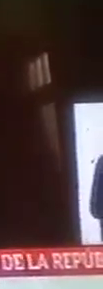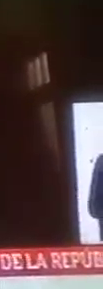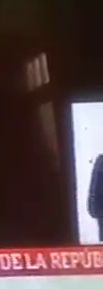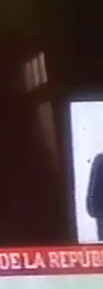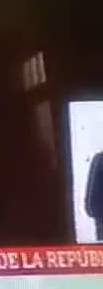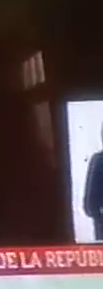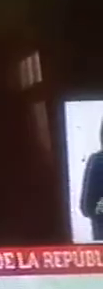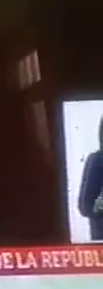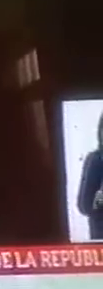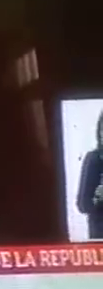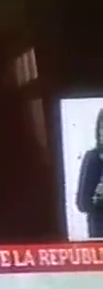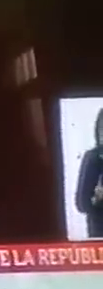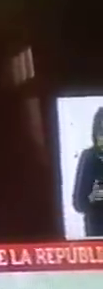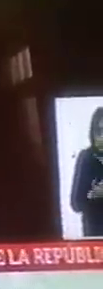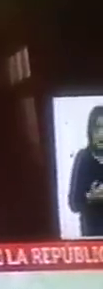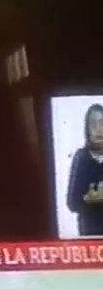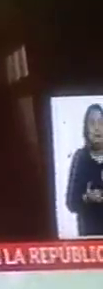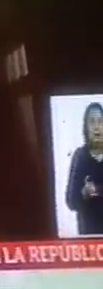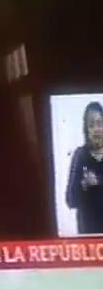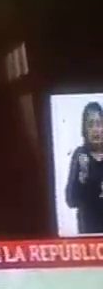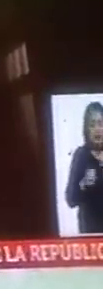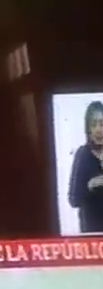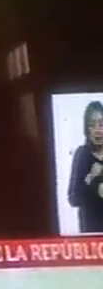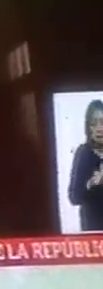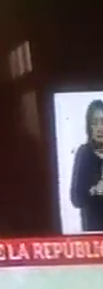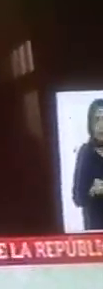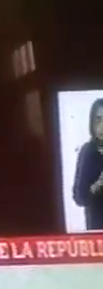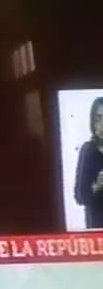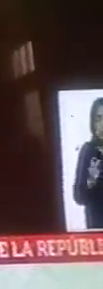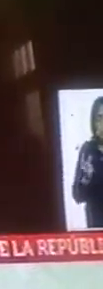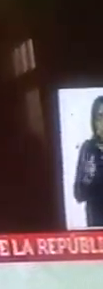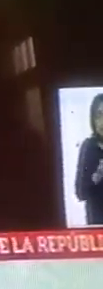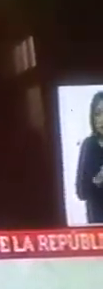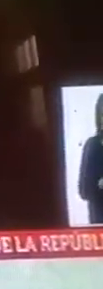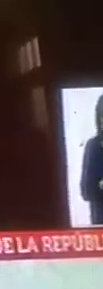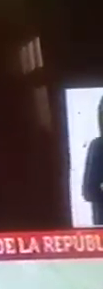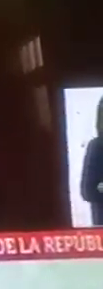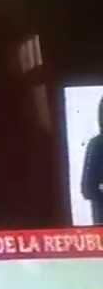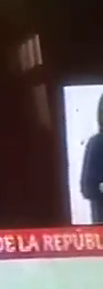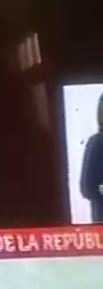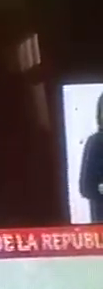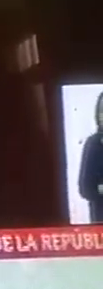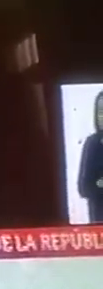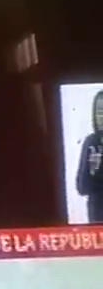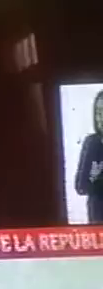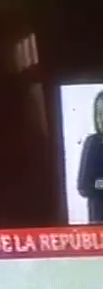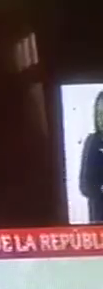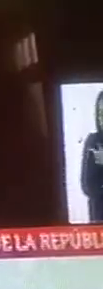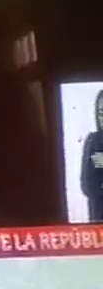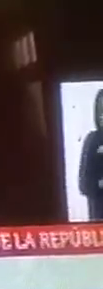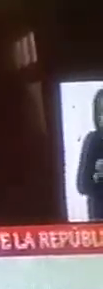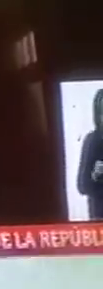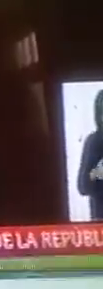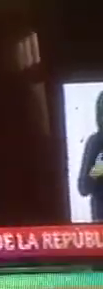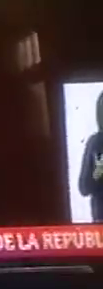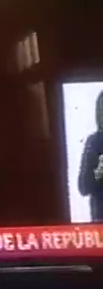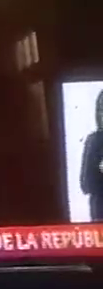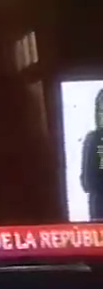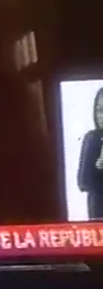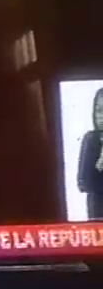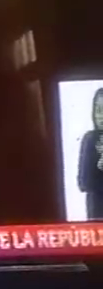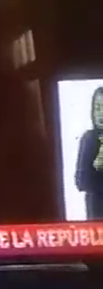de llegar a fin de año al más del 70 por ciento de la población vacunada y lograr la protección